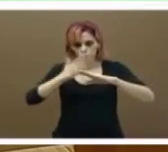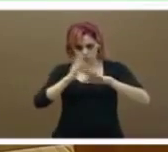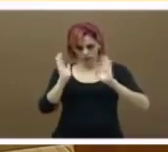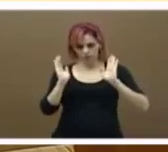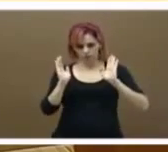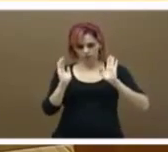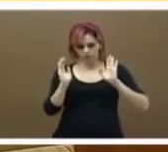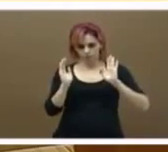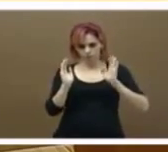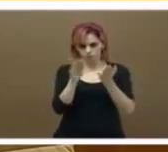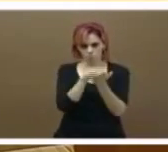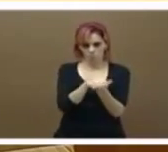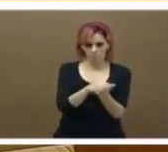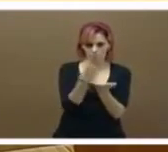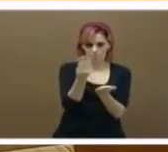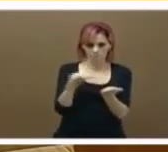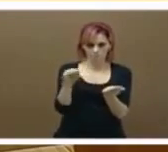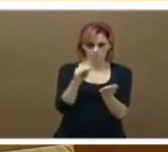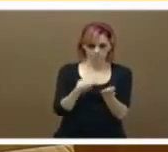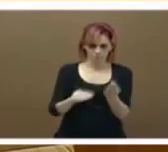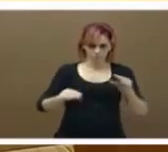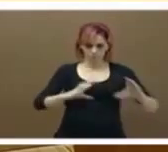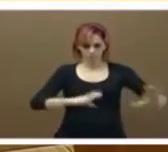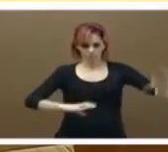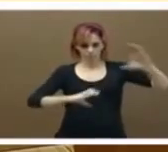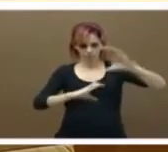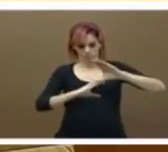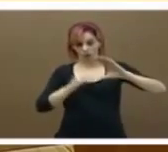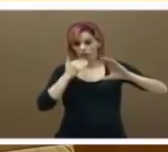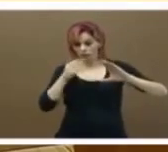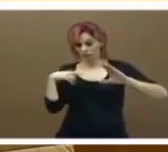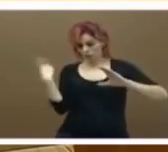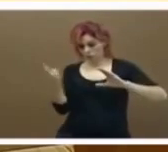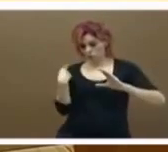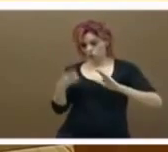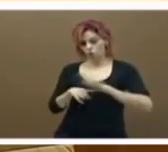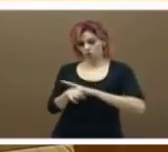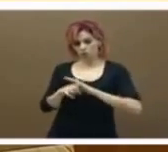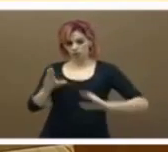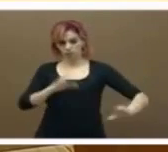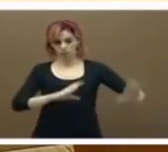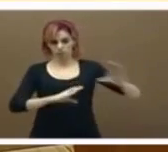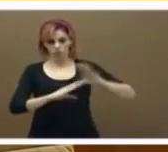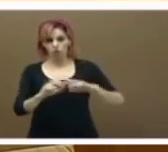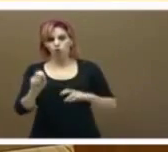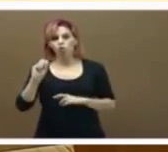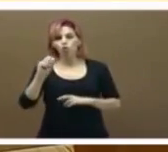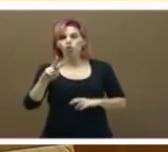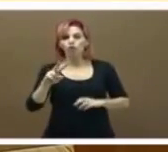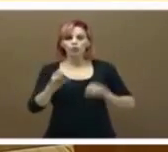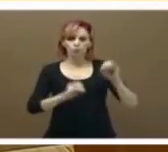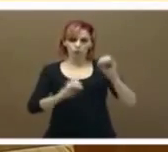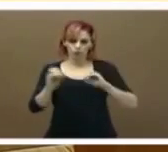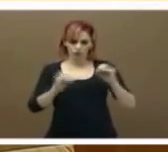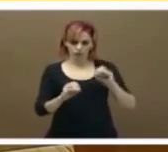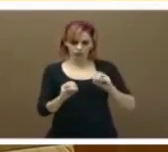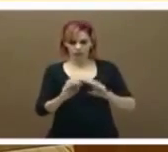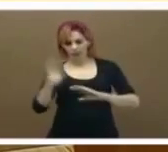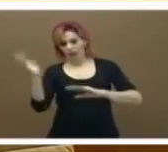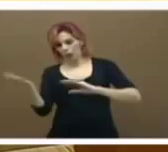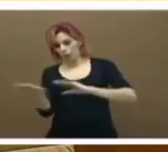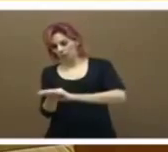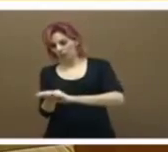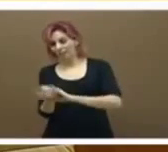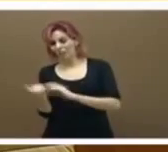convocatoria, se ha incrementado por las medidas que hemos realizado nosotros desde el Gobierno en un 12%. Y los expedientes